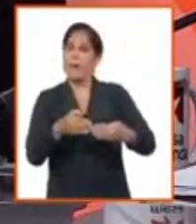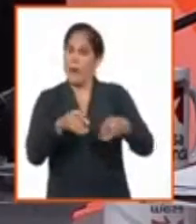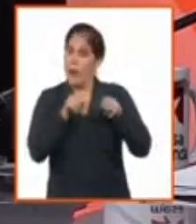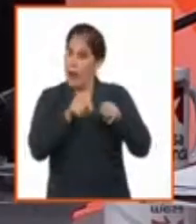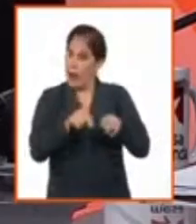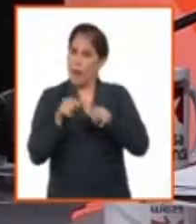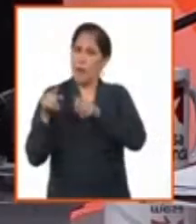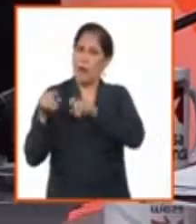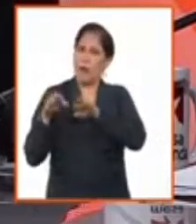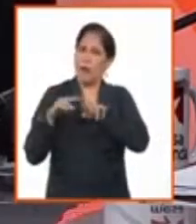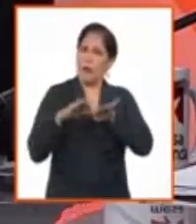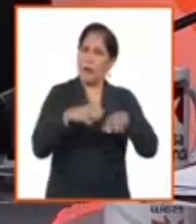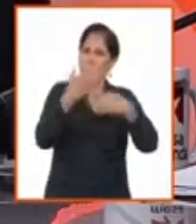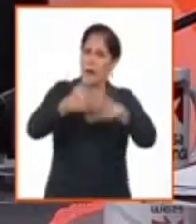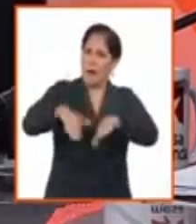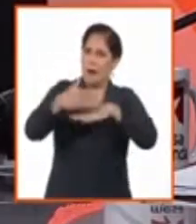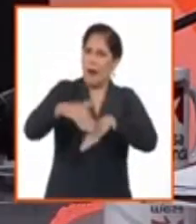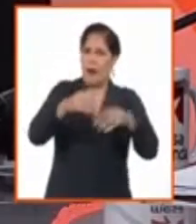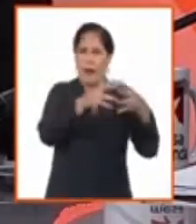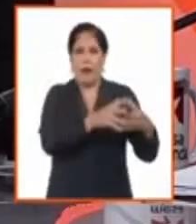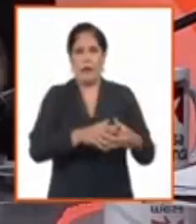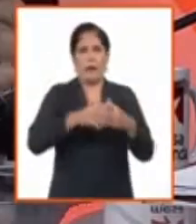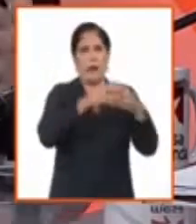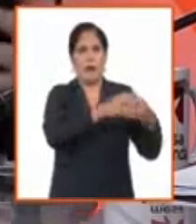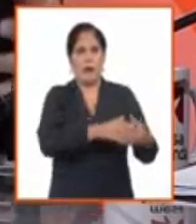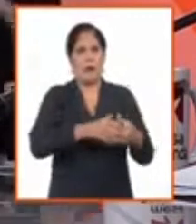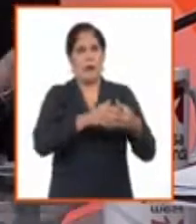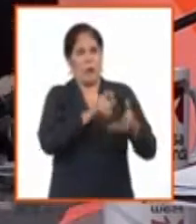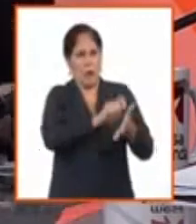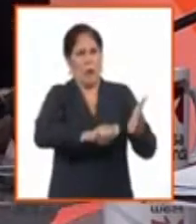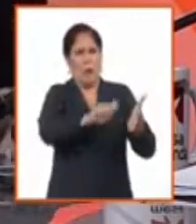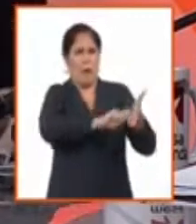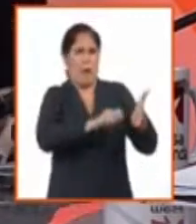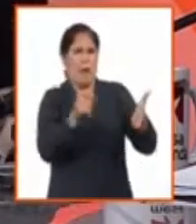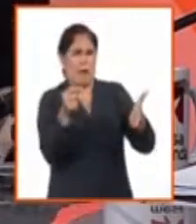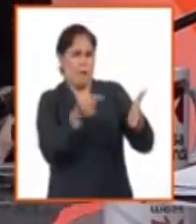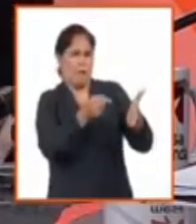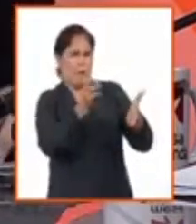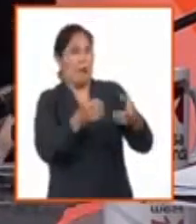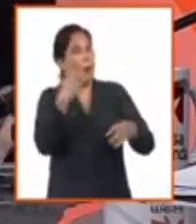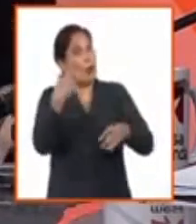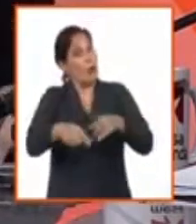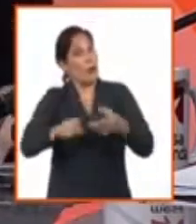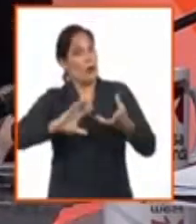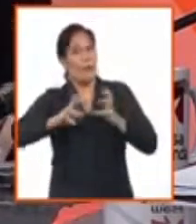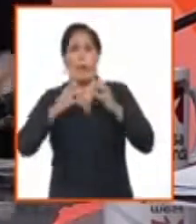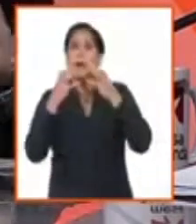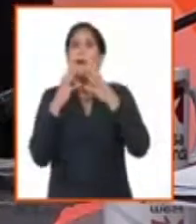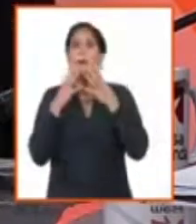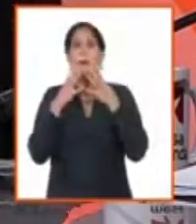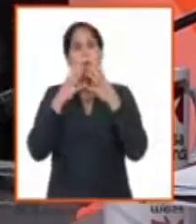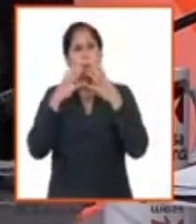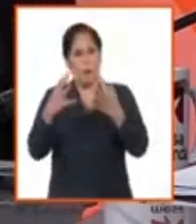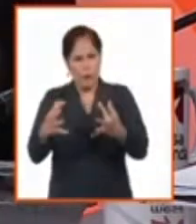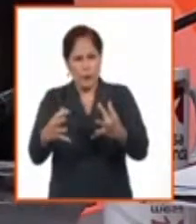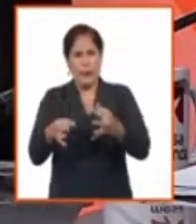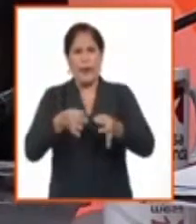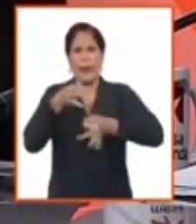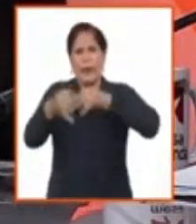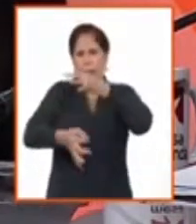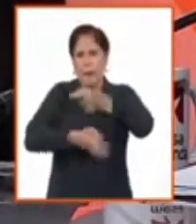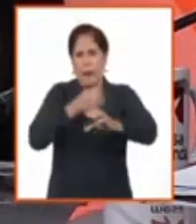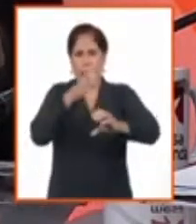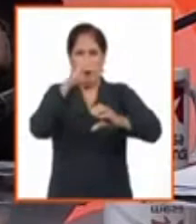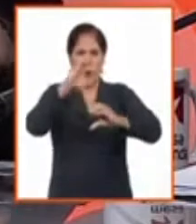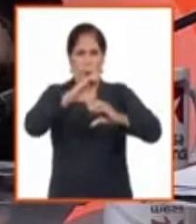la movilización en las calles de los ángeles que se ha previsto y que puede ser otro momento importante que marque la cumbre